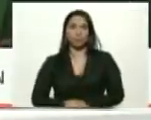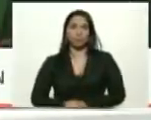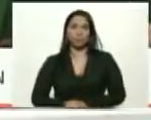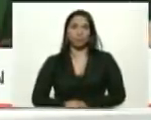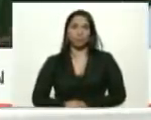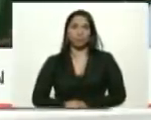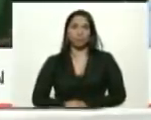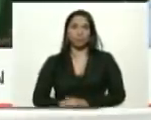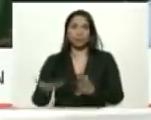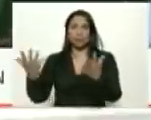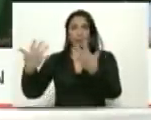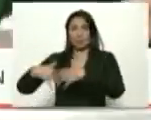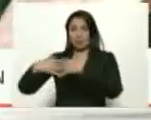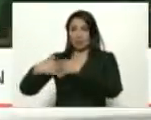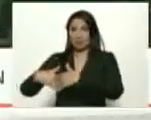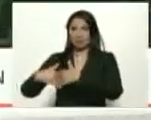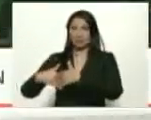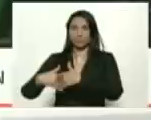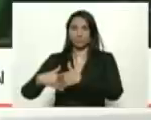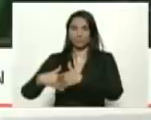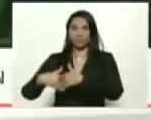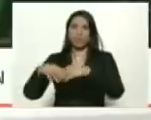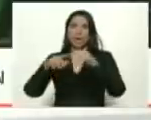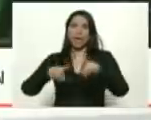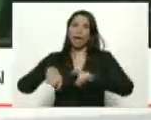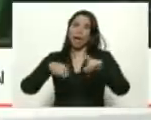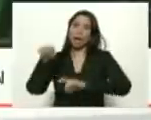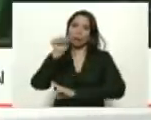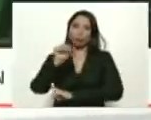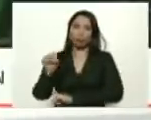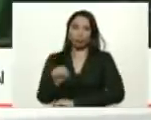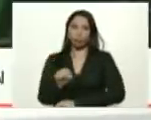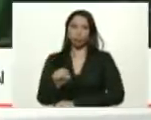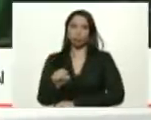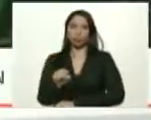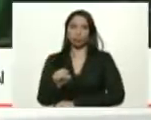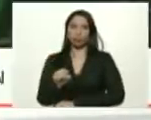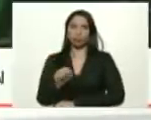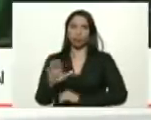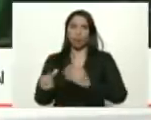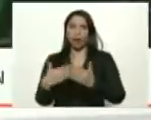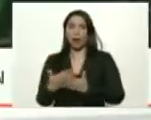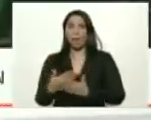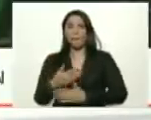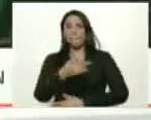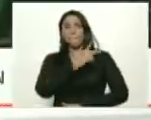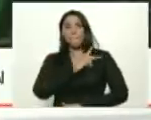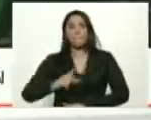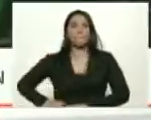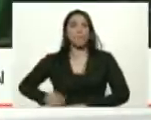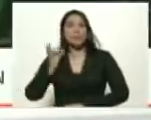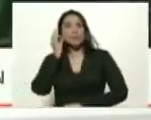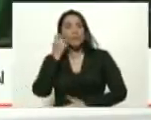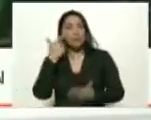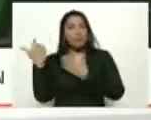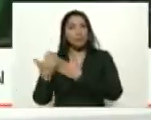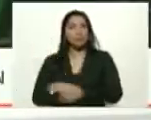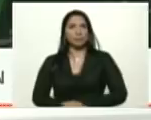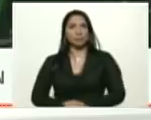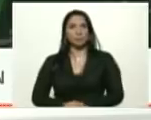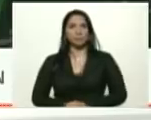de la empresa conglomerado Agrosur a su presidenta Tibisay Janet León